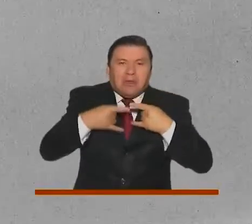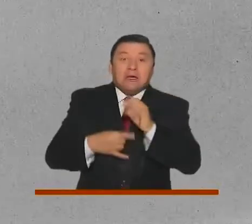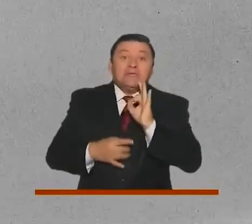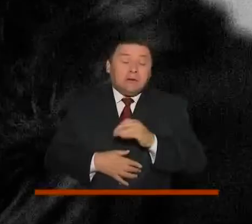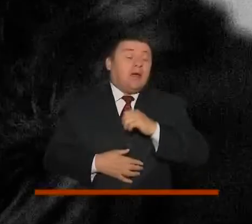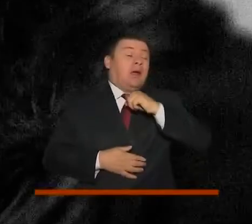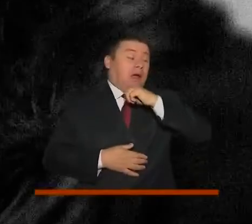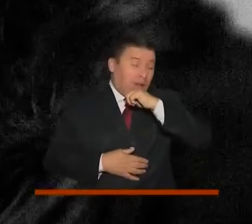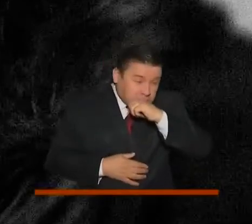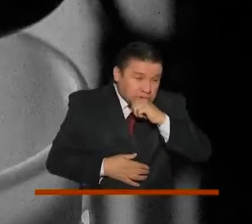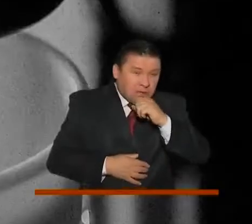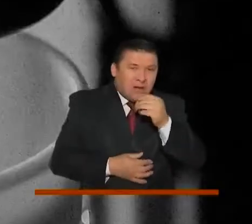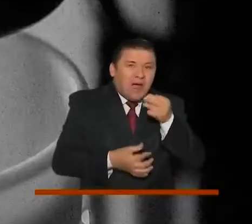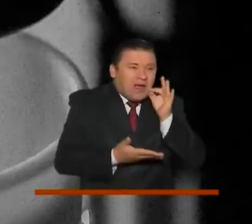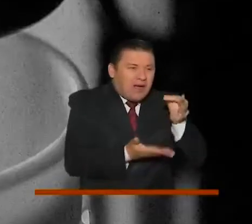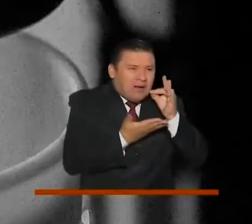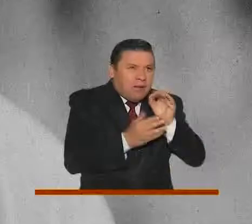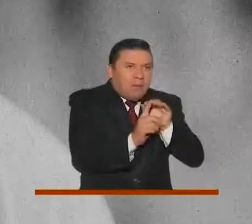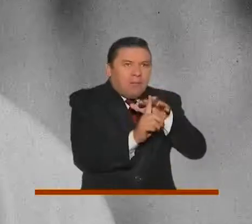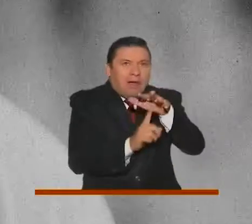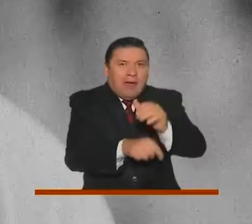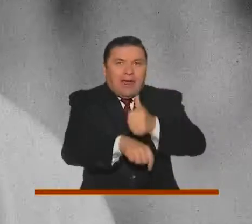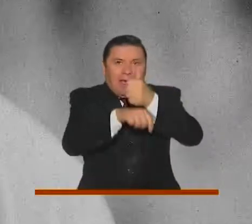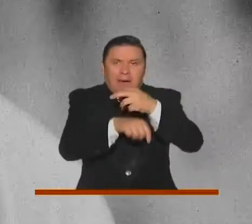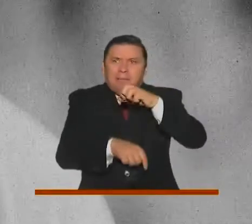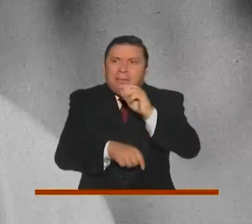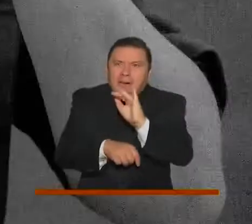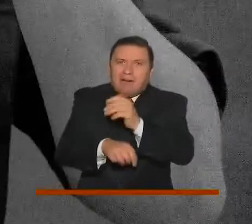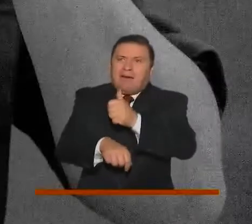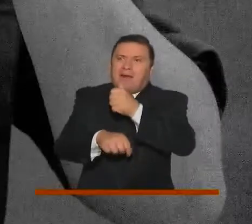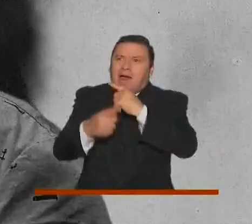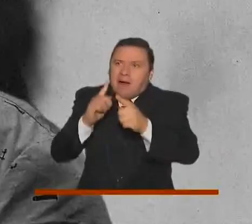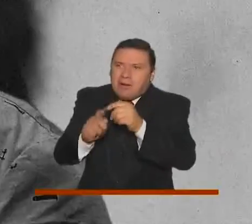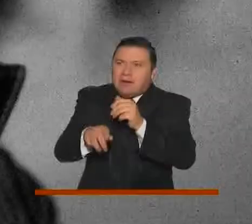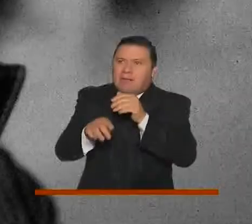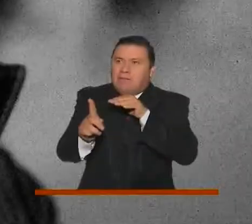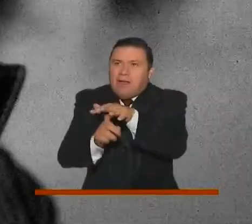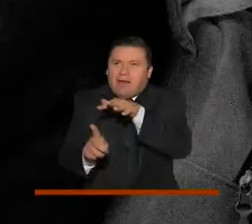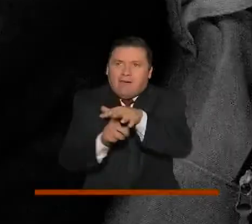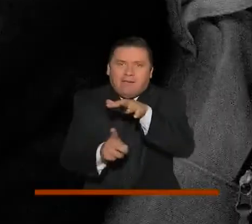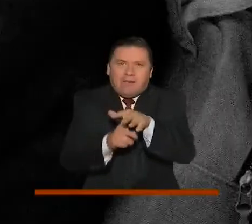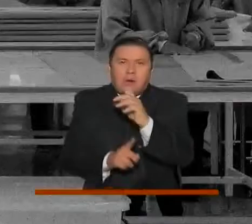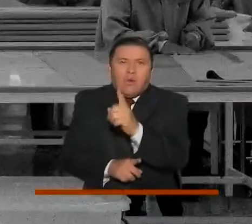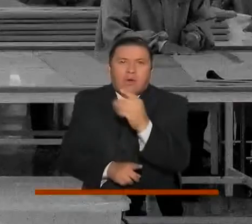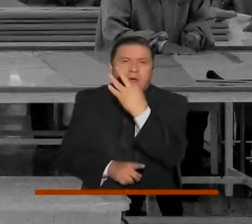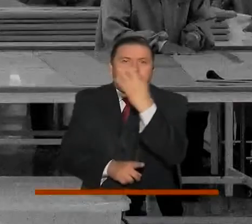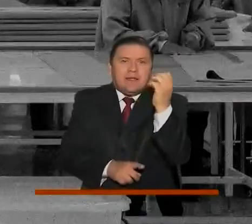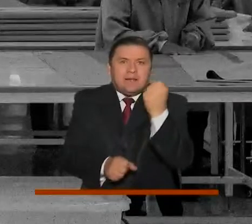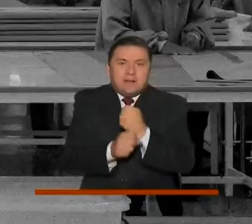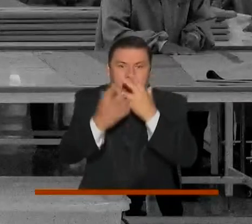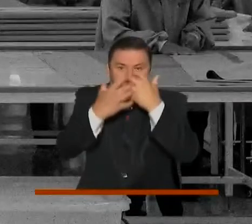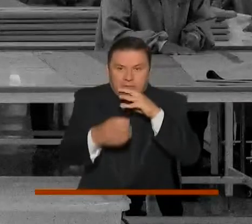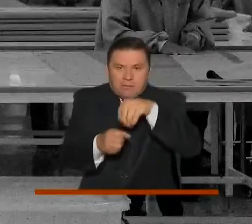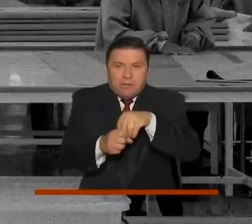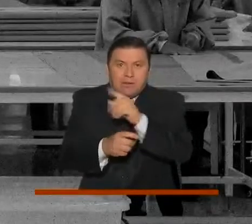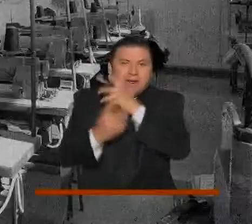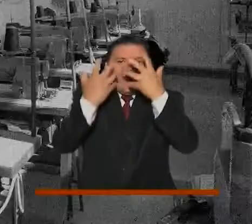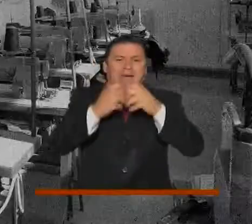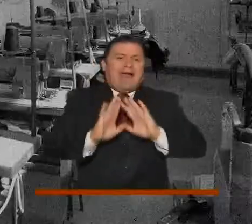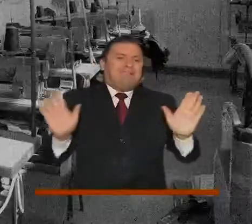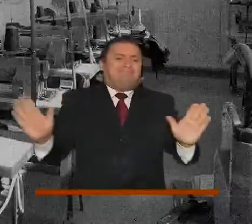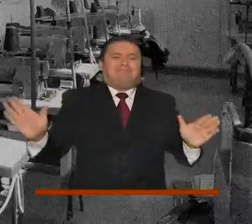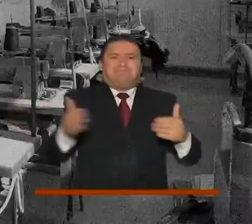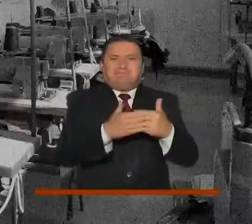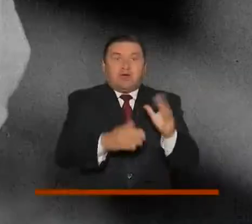nariz. Ana estornuda sobre la cafetera y contagia a su jefe y a Pablo, Marina, Rosa, Luis y a 300 empleados más. La